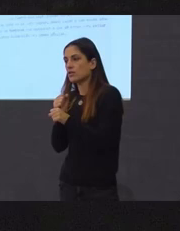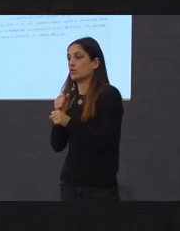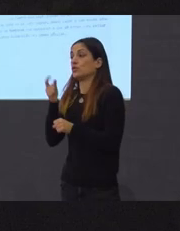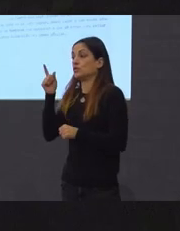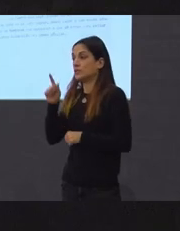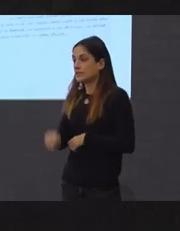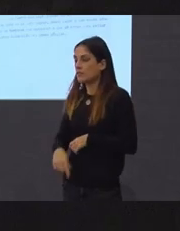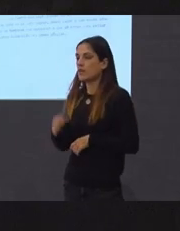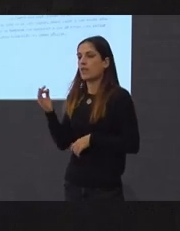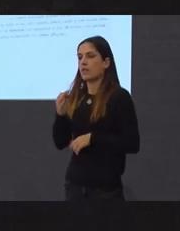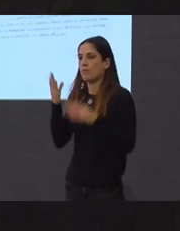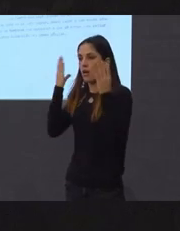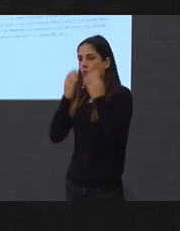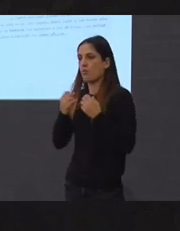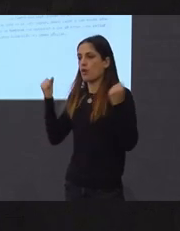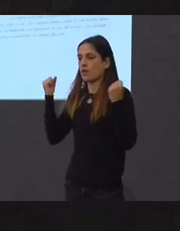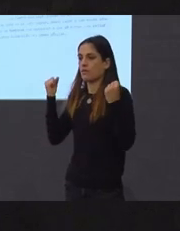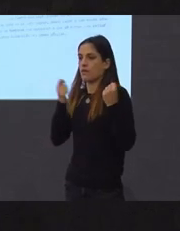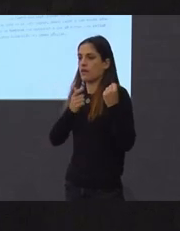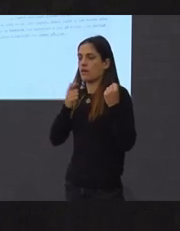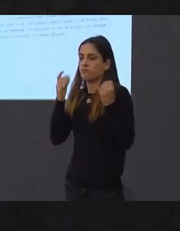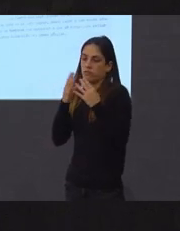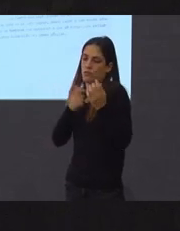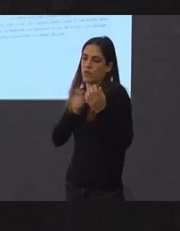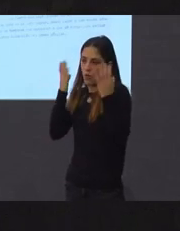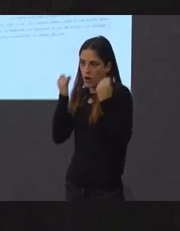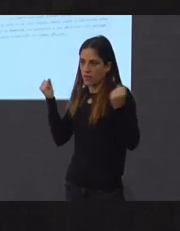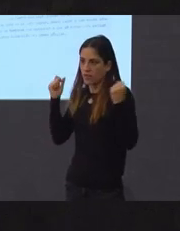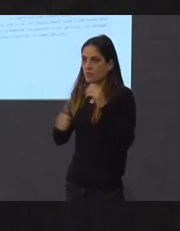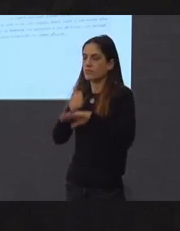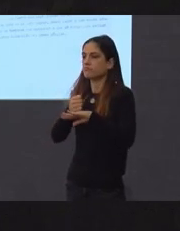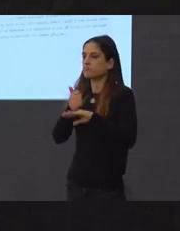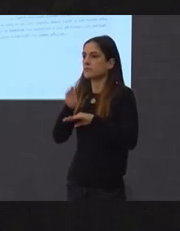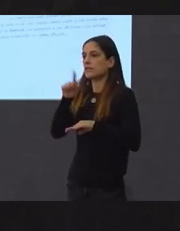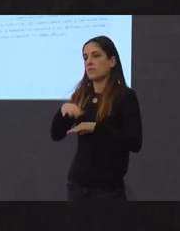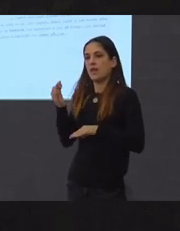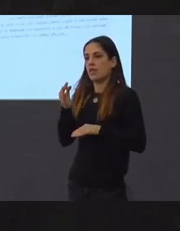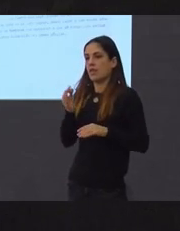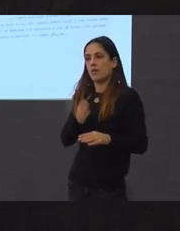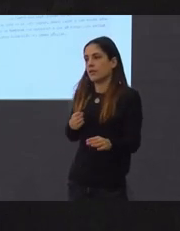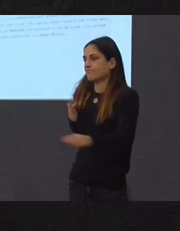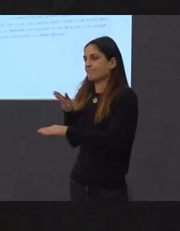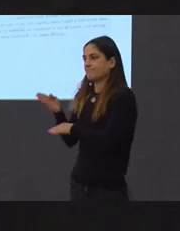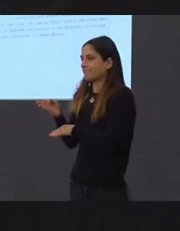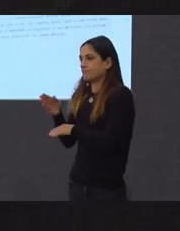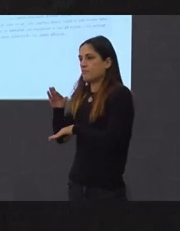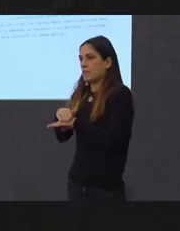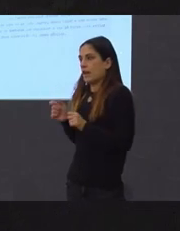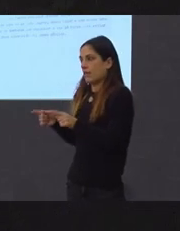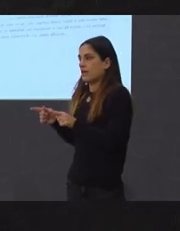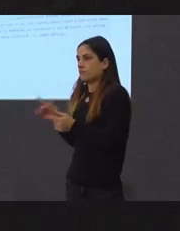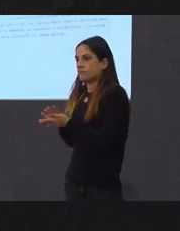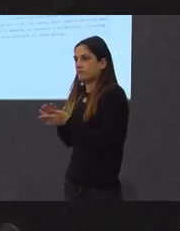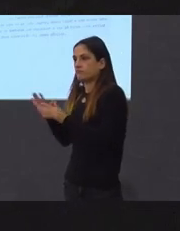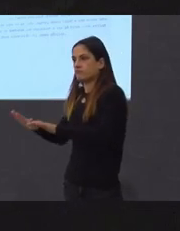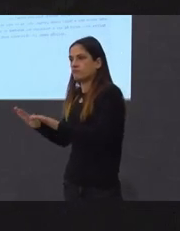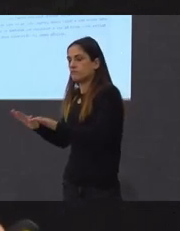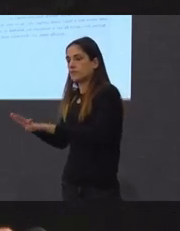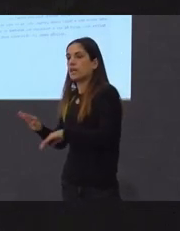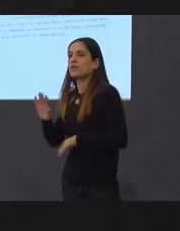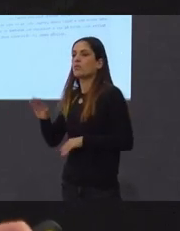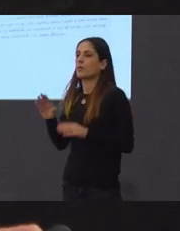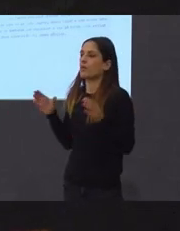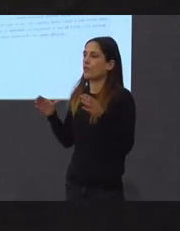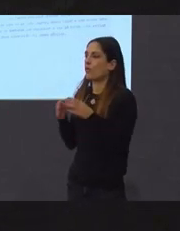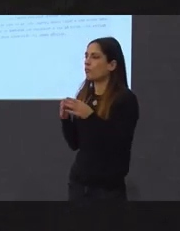e forzas militares. E logran que o pobo se retire sin incidentes. Pero claro, imaginaos, pobo,